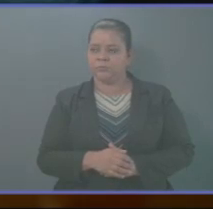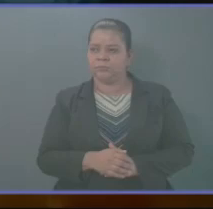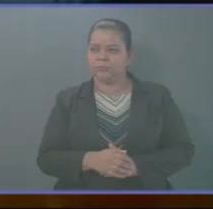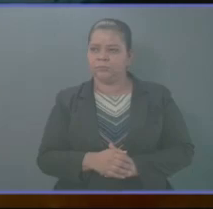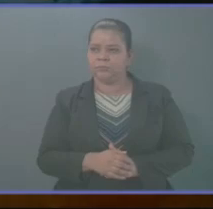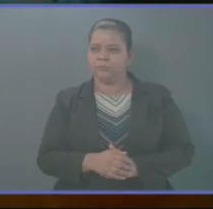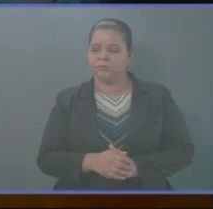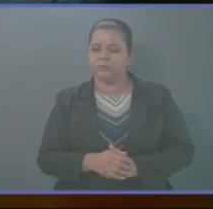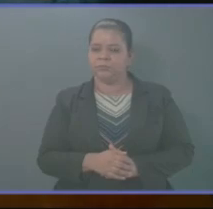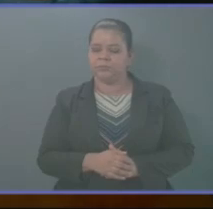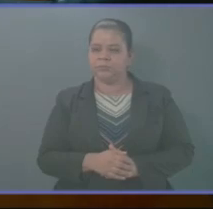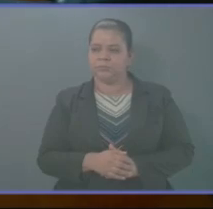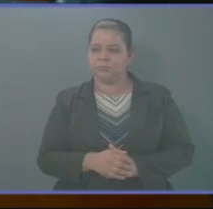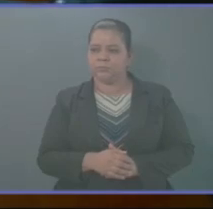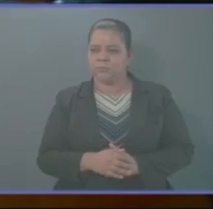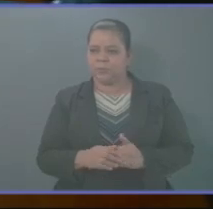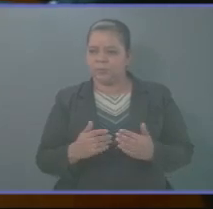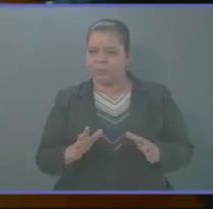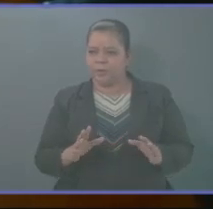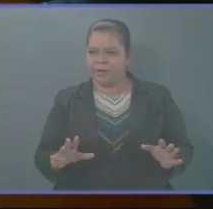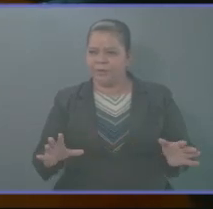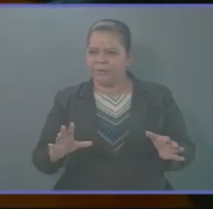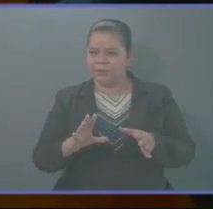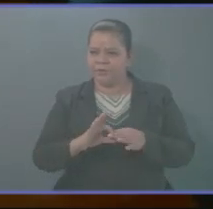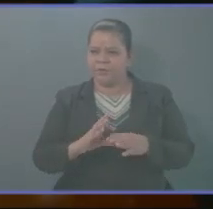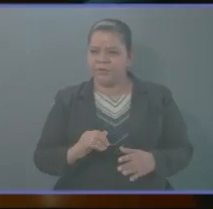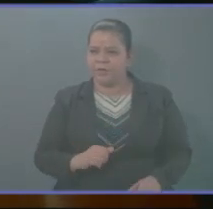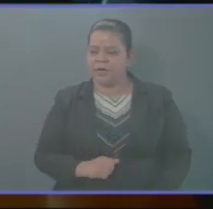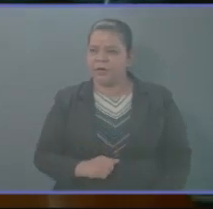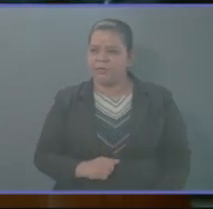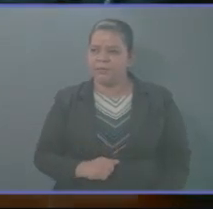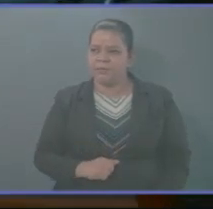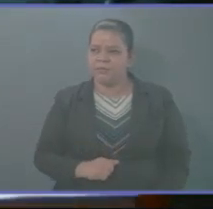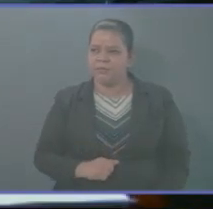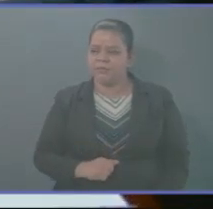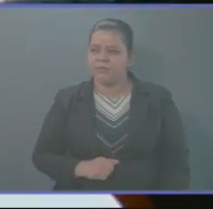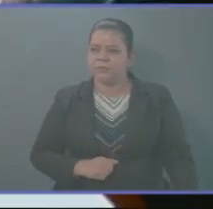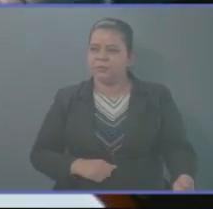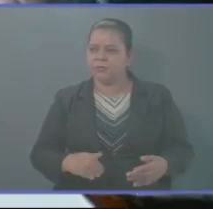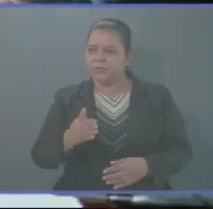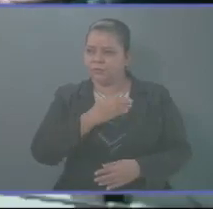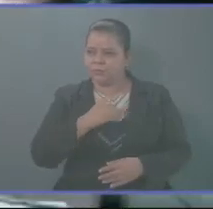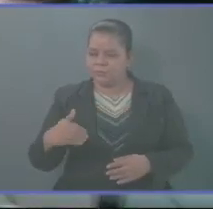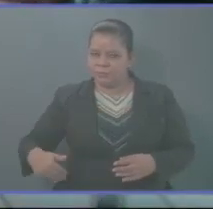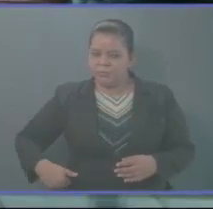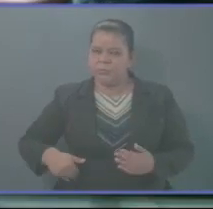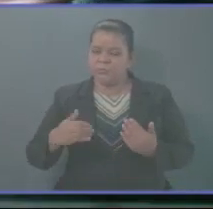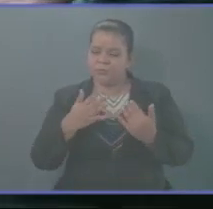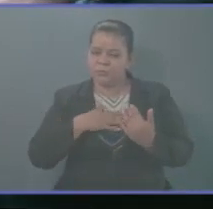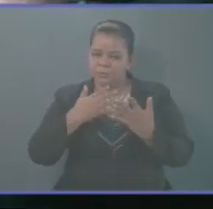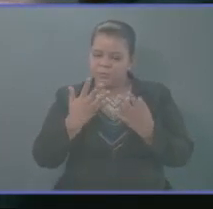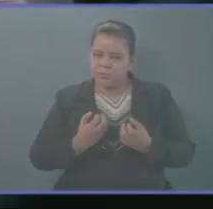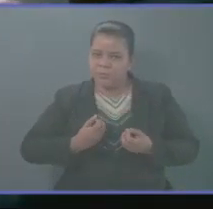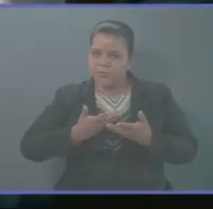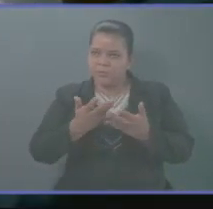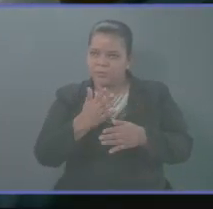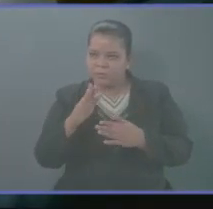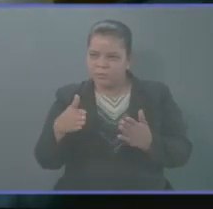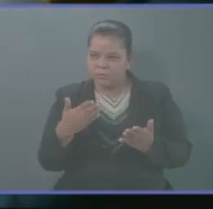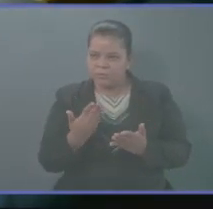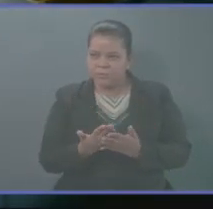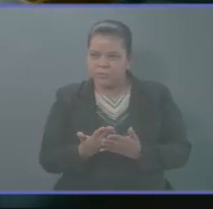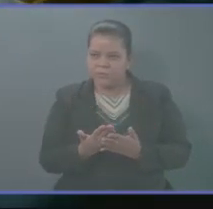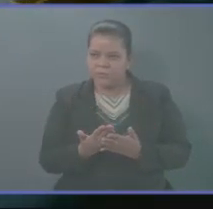Bueno, en este punto, Presidenta, este expediente, esta pieza, nosotros la introducimos